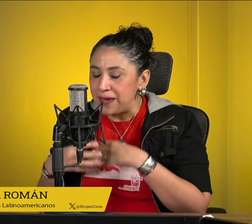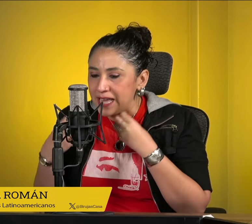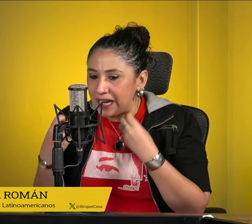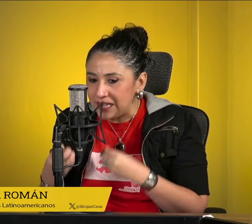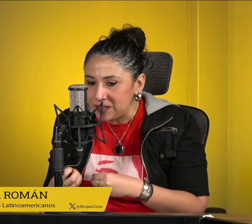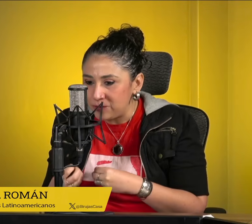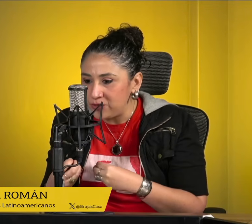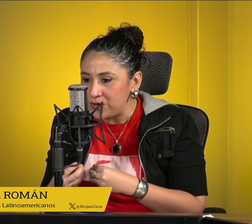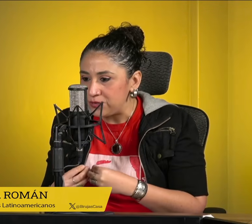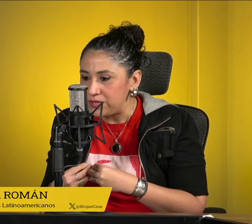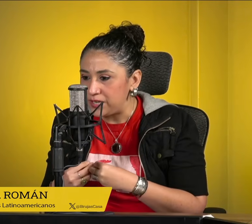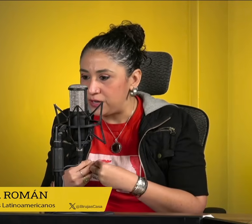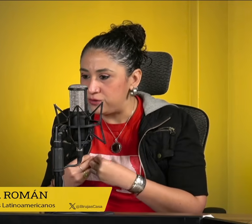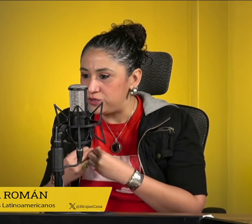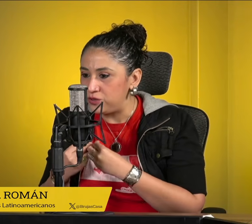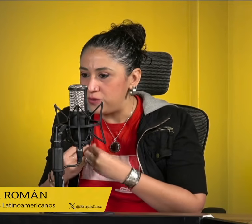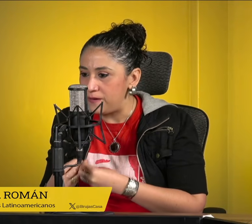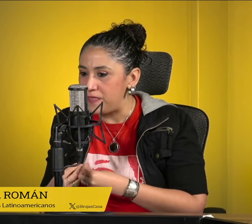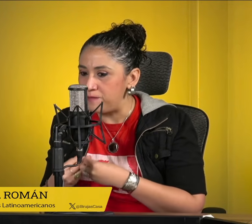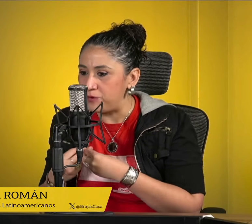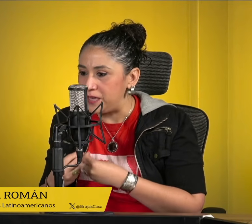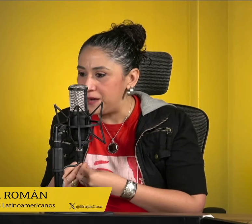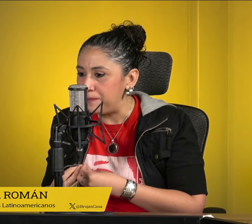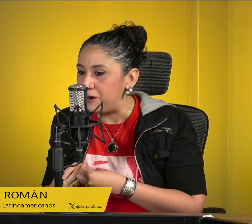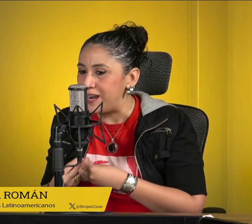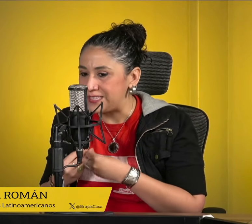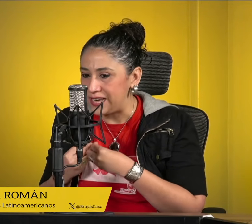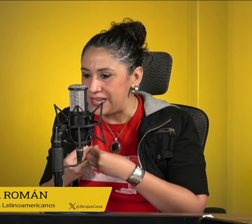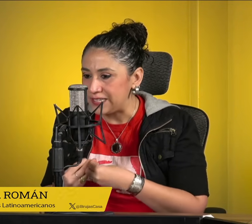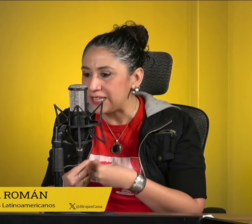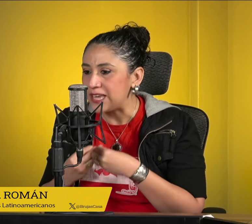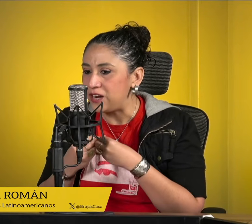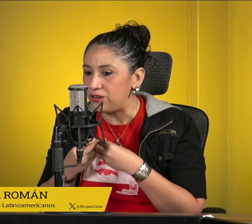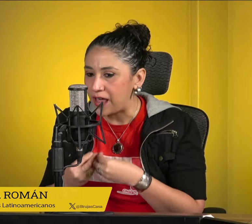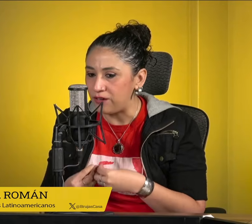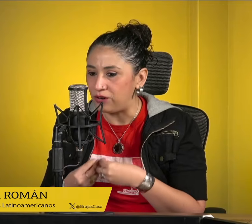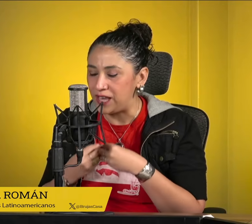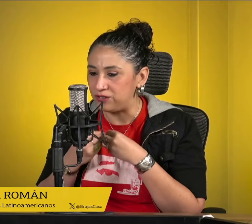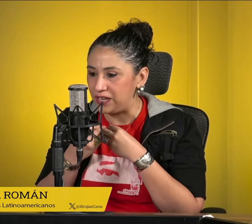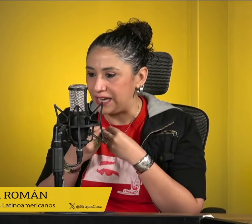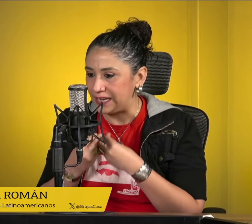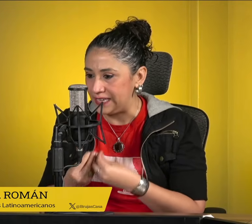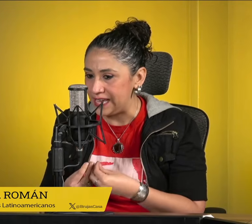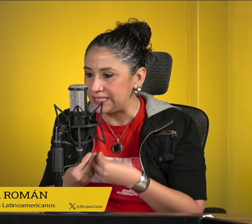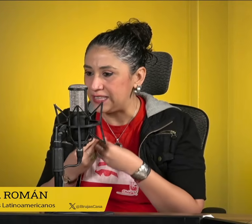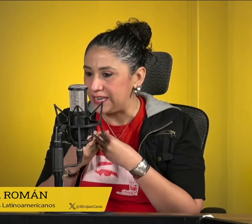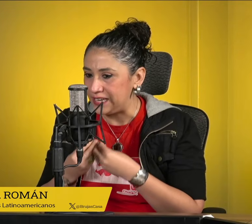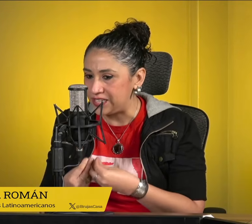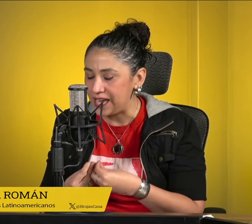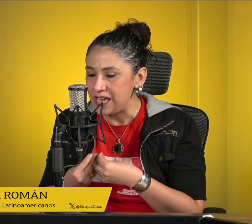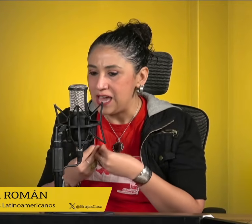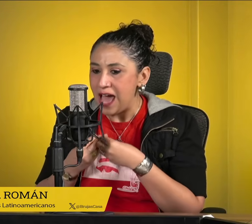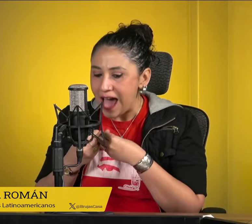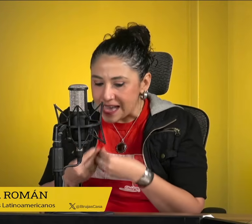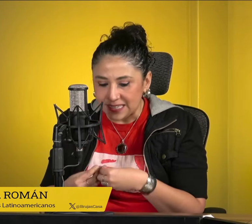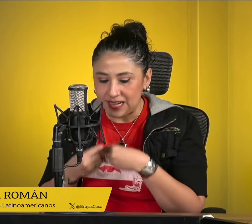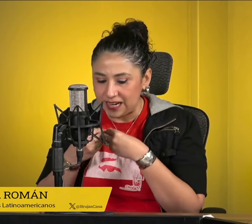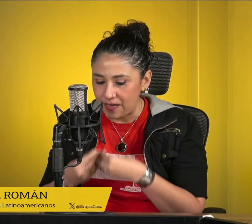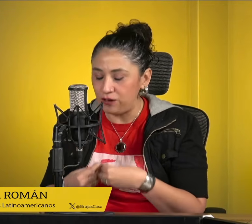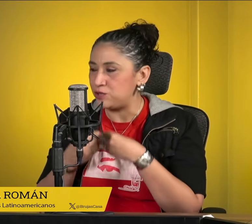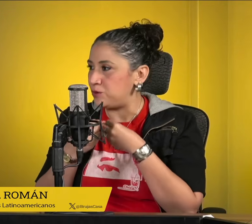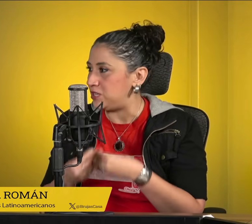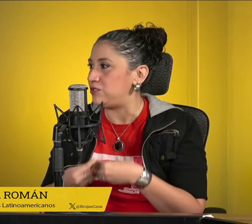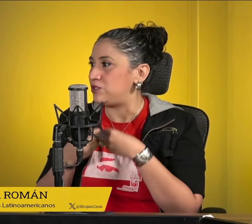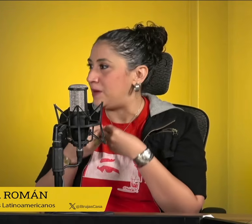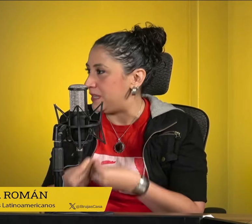El imperialismo no es una ejecución nueva de poder, pero las alianzas que ha logrado con las oligarquías de derecha ha